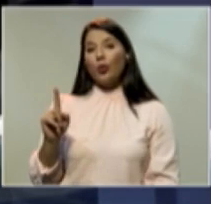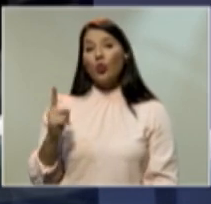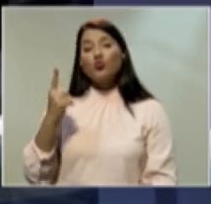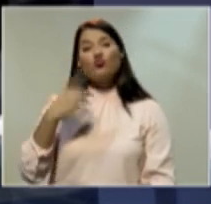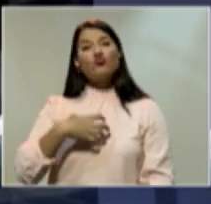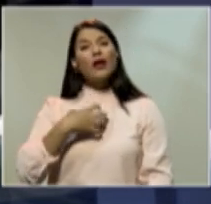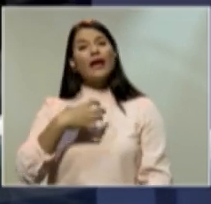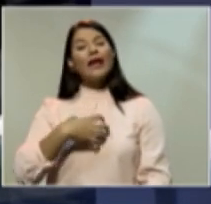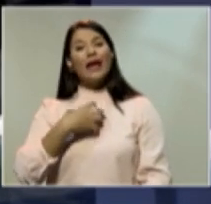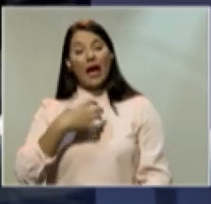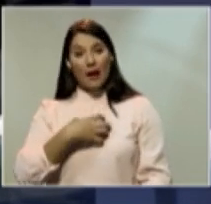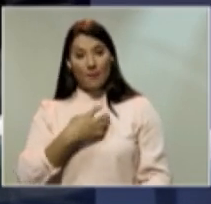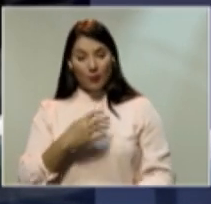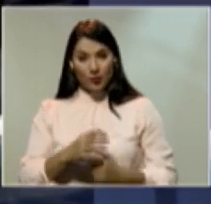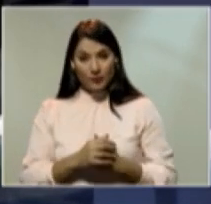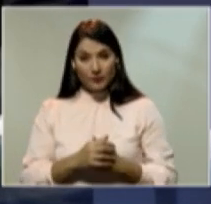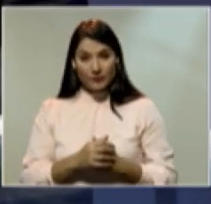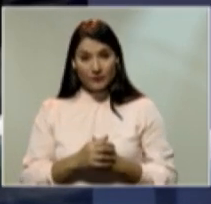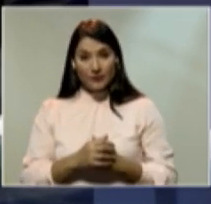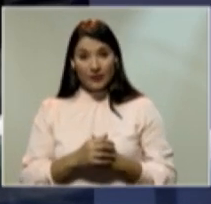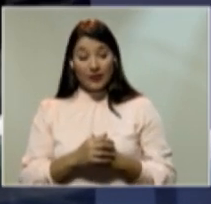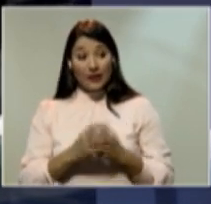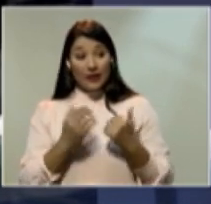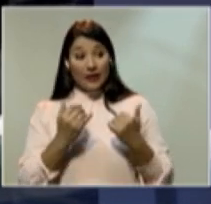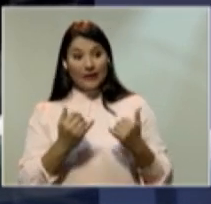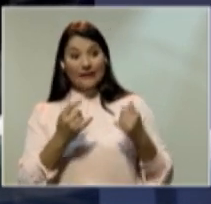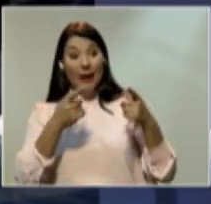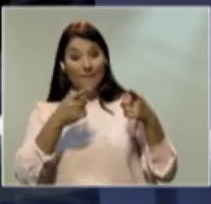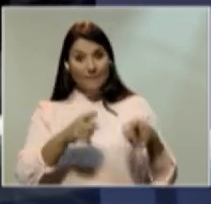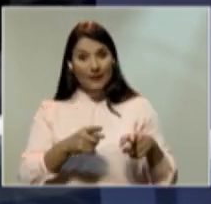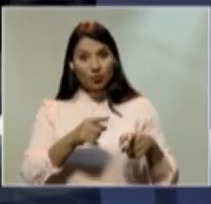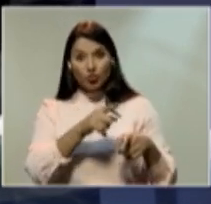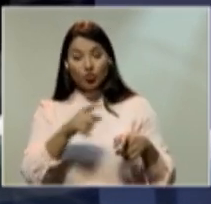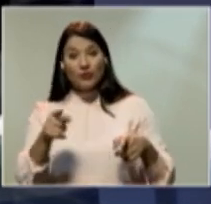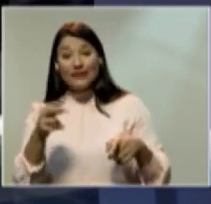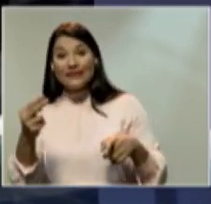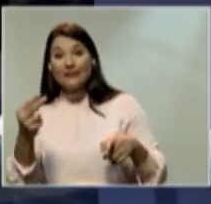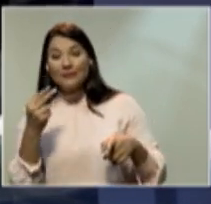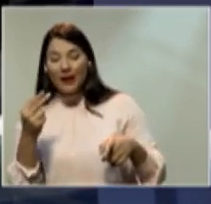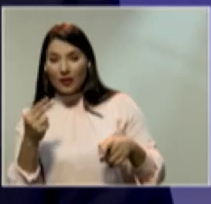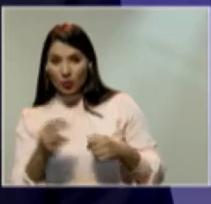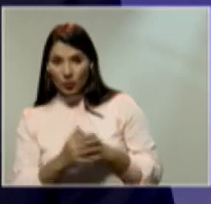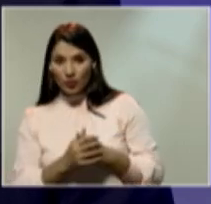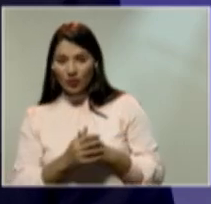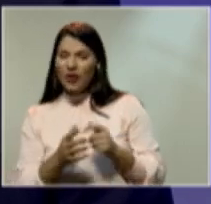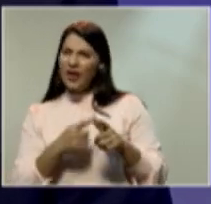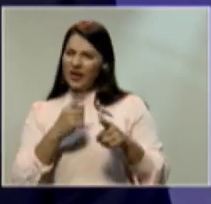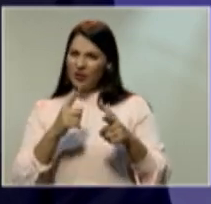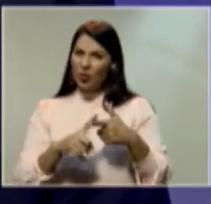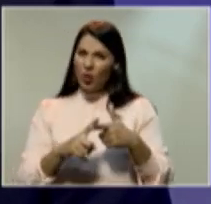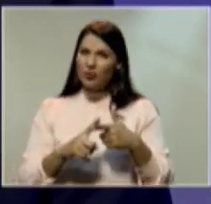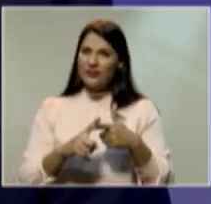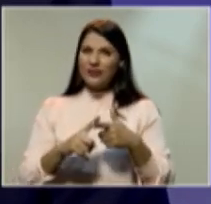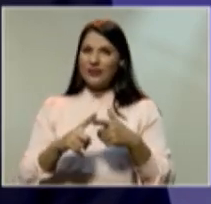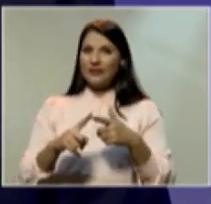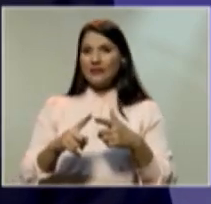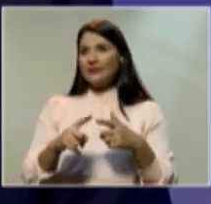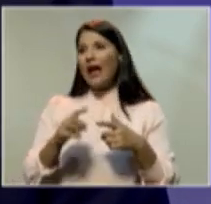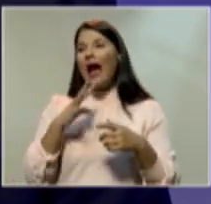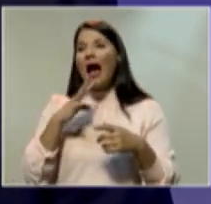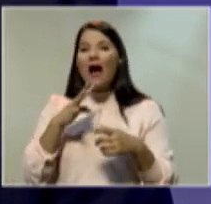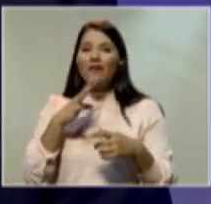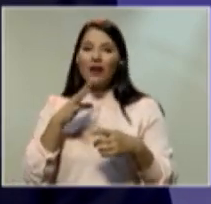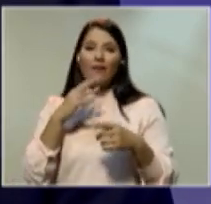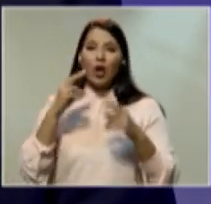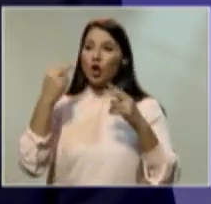reclamo, está sucediendo, lo estás viendo. Y por supuesto que había se subrayaba la inmediatez por lo de las